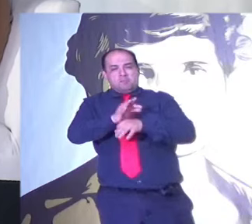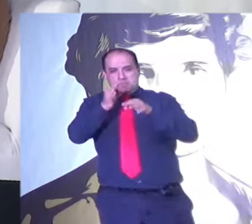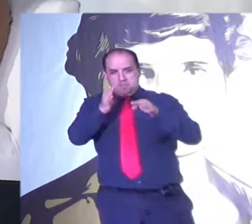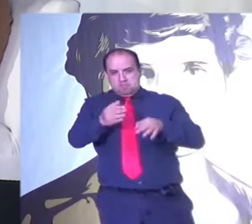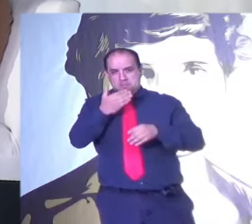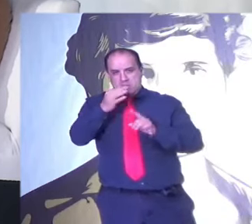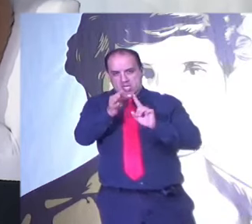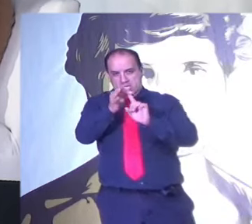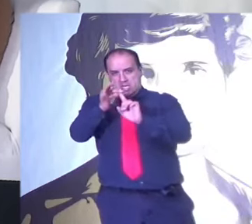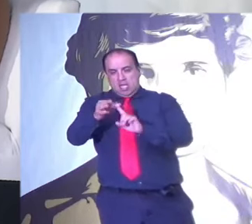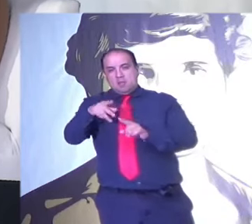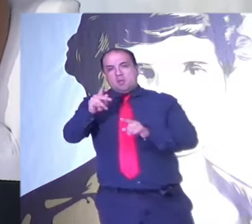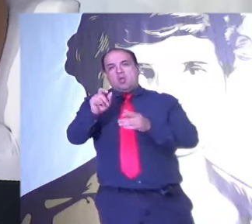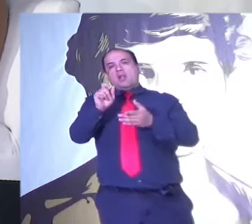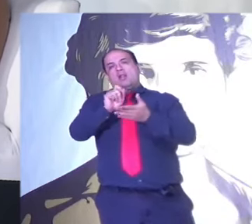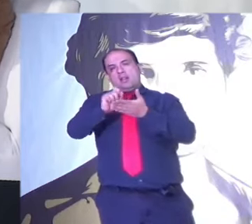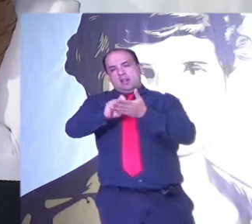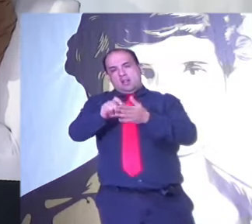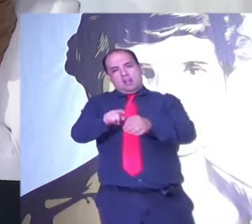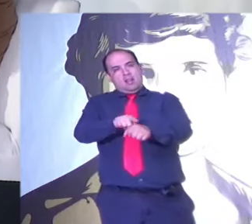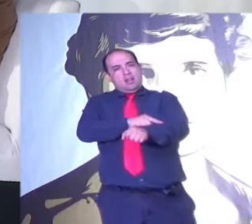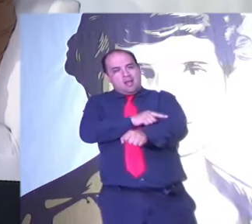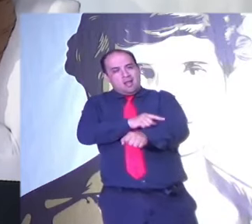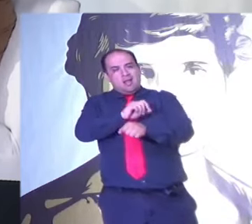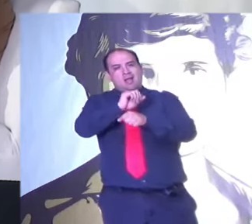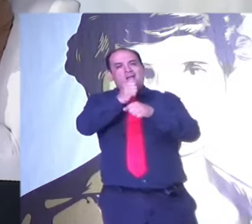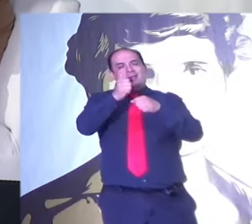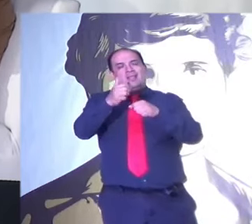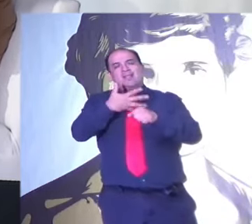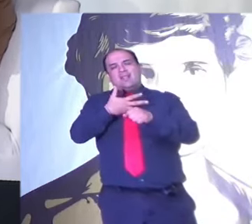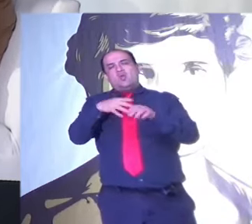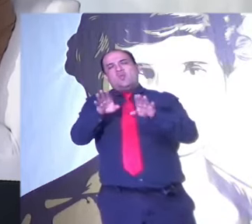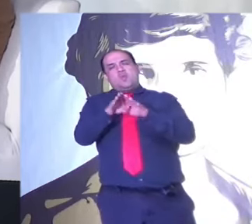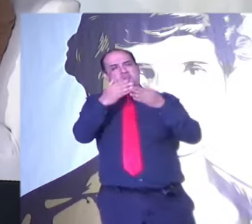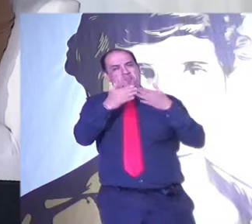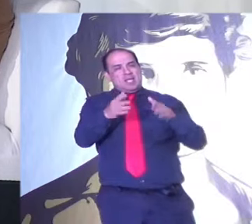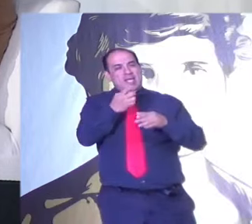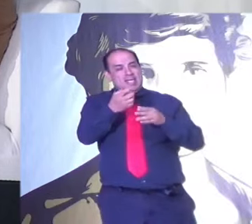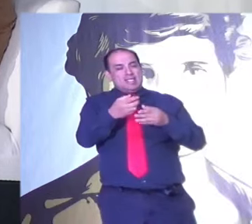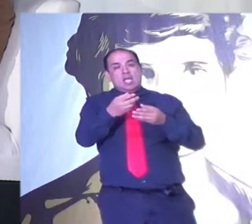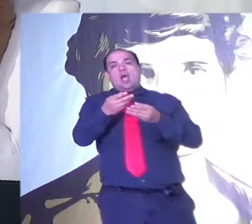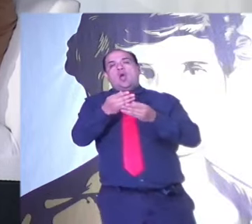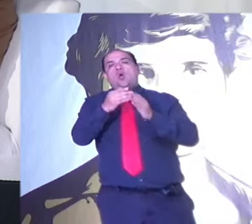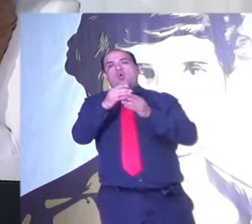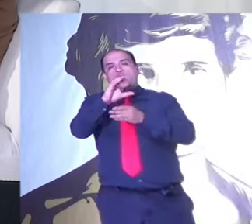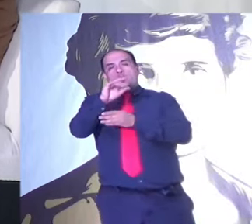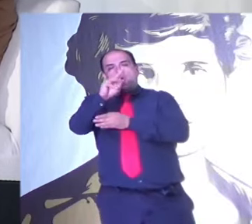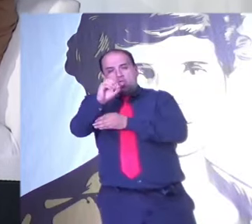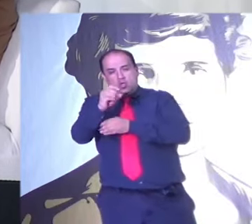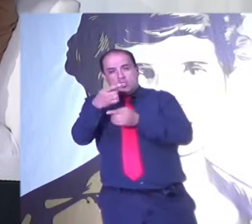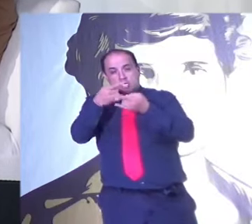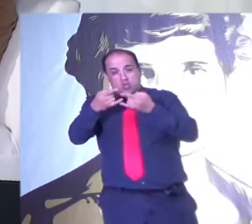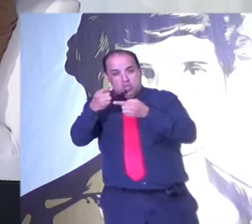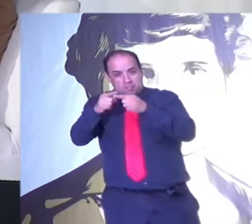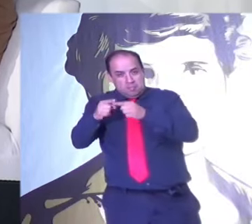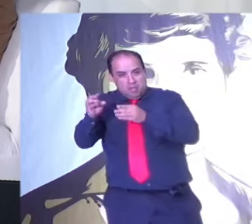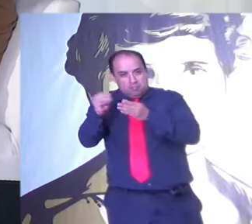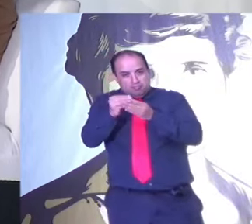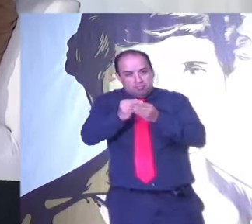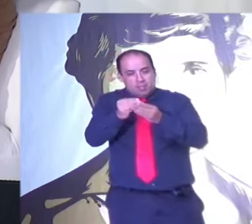novela y las otras formas, digamos que son híbridos, más abiertos. Uh-huh. Esta antología de cuentos, hay algunos que me parecen perfectamente cerrados,